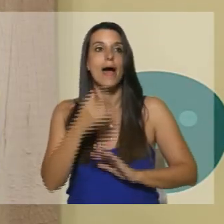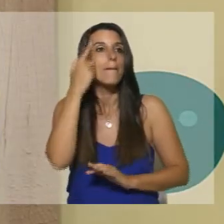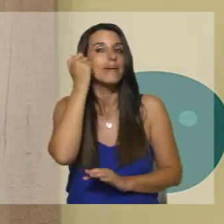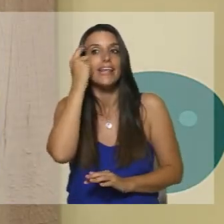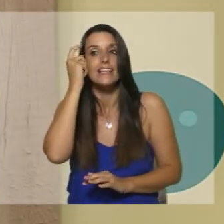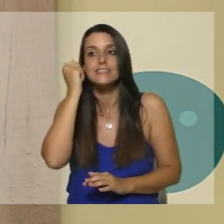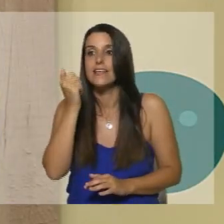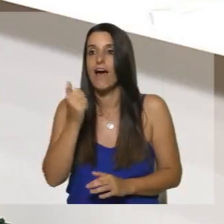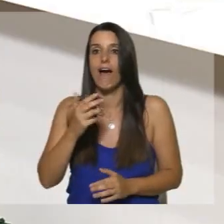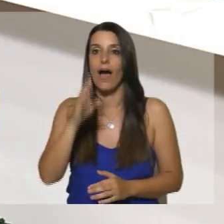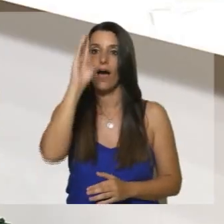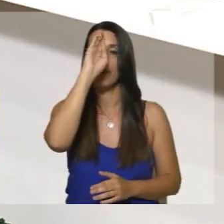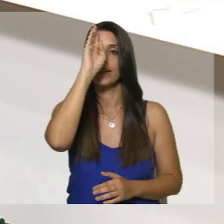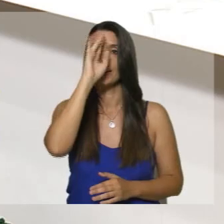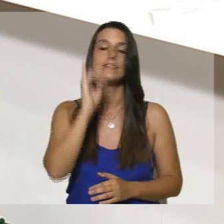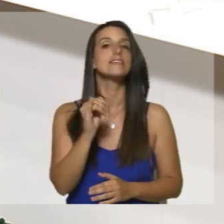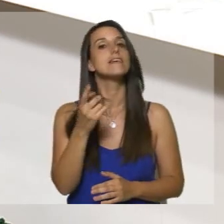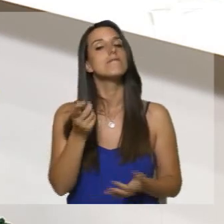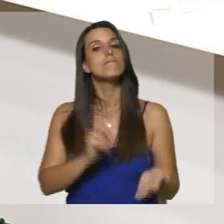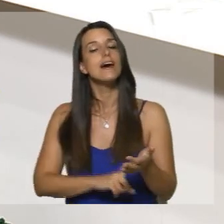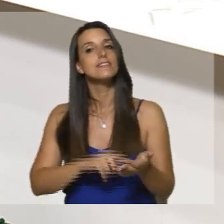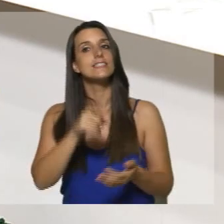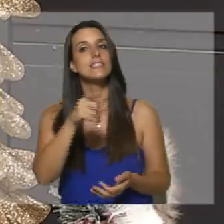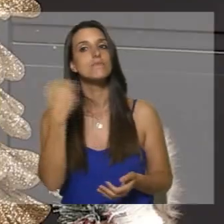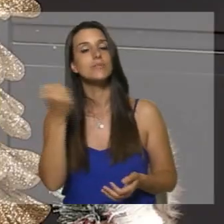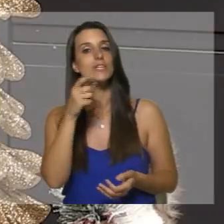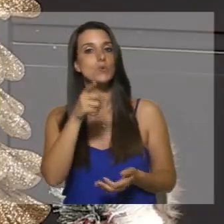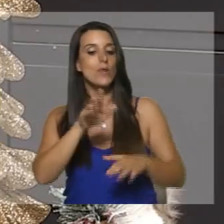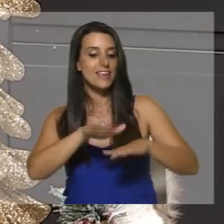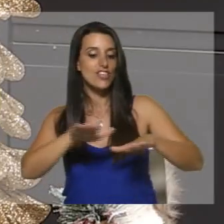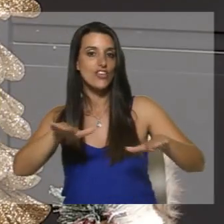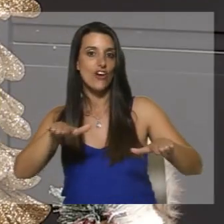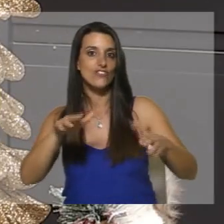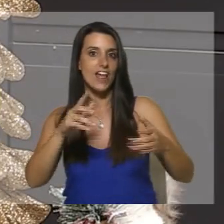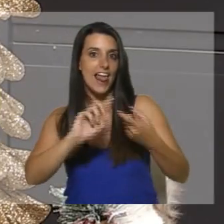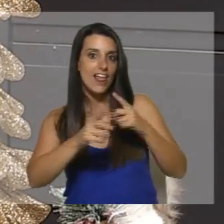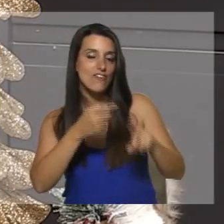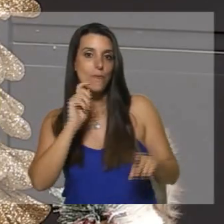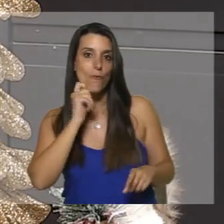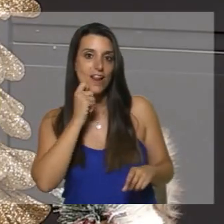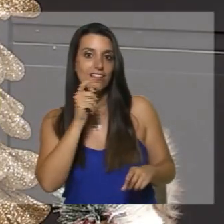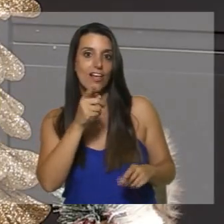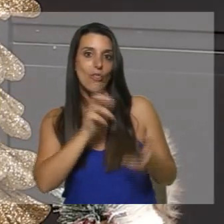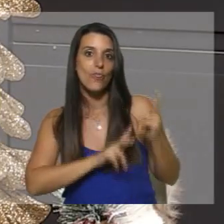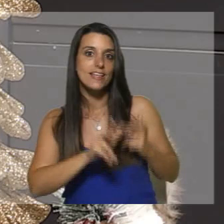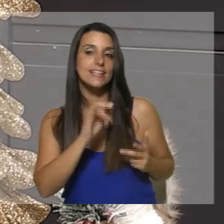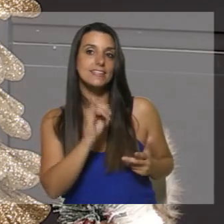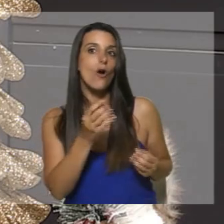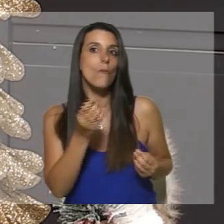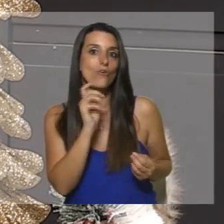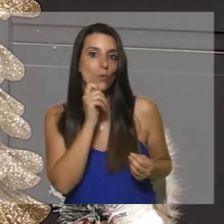escuela. La vida así, misma. Sí, es la Pero vida además el costado con los niños también muy vinculado, como bien tú lo decías, ¿no? Sí, te ha